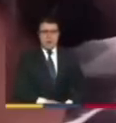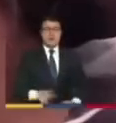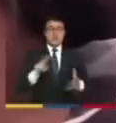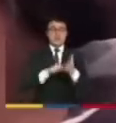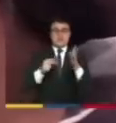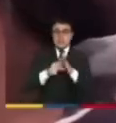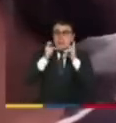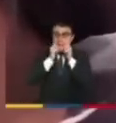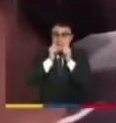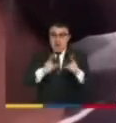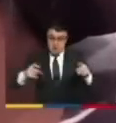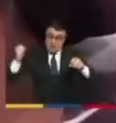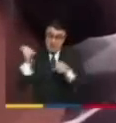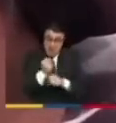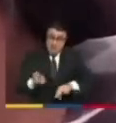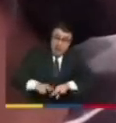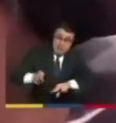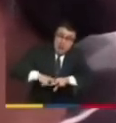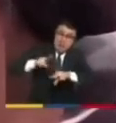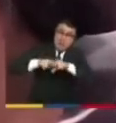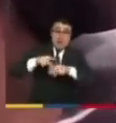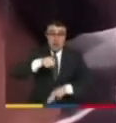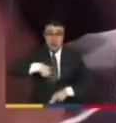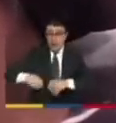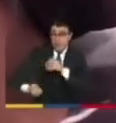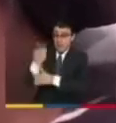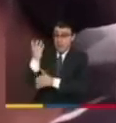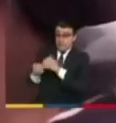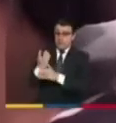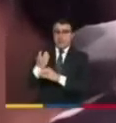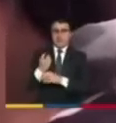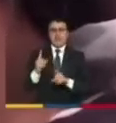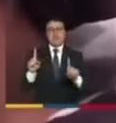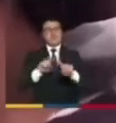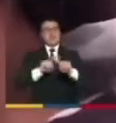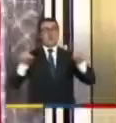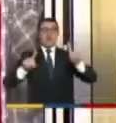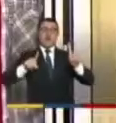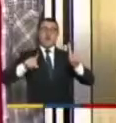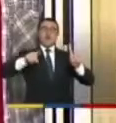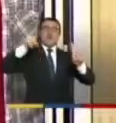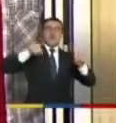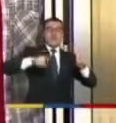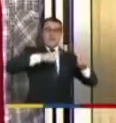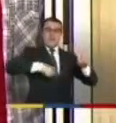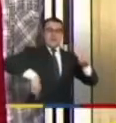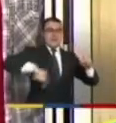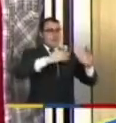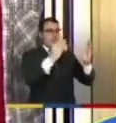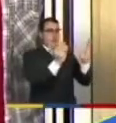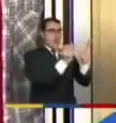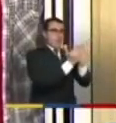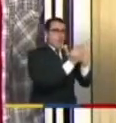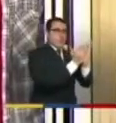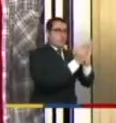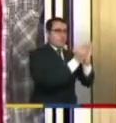de la gente nace de vincular el saber a la producción